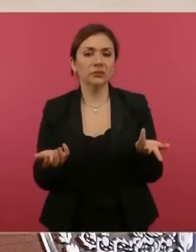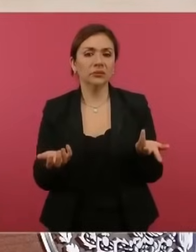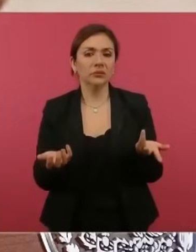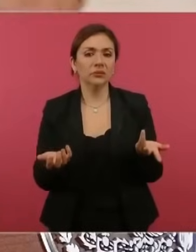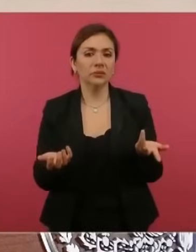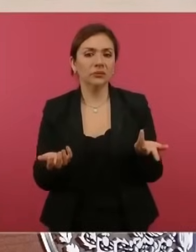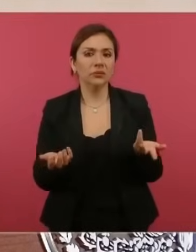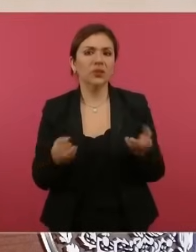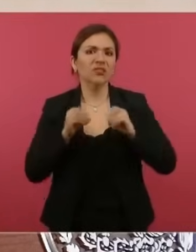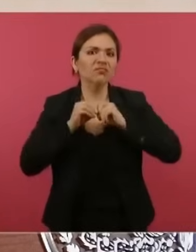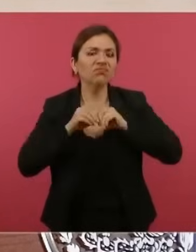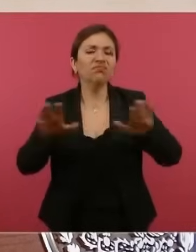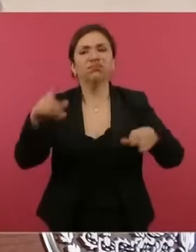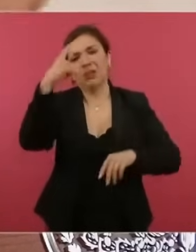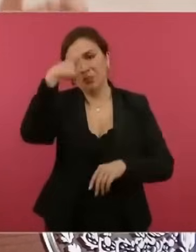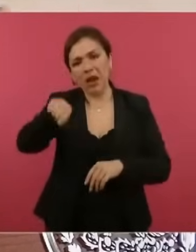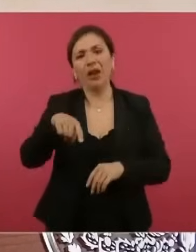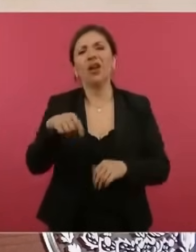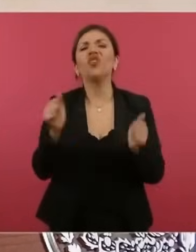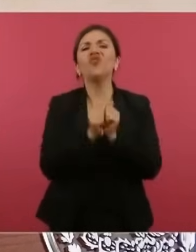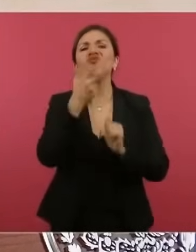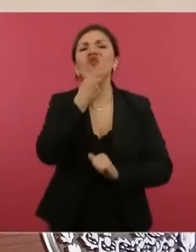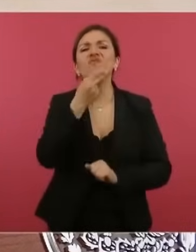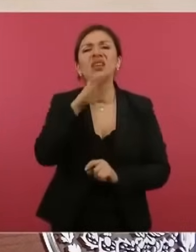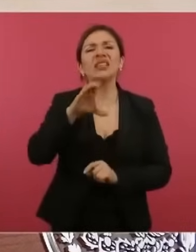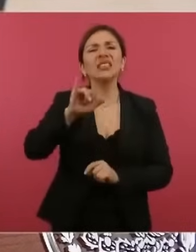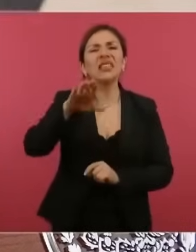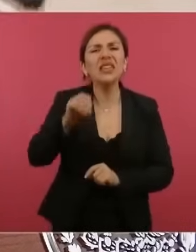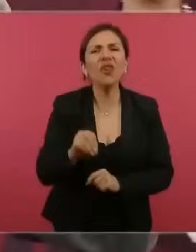en medios de comunicación, Ciro,